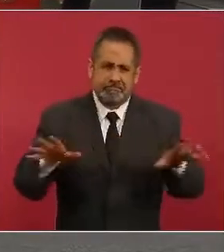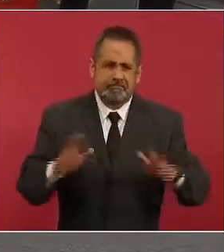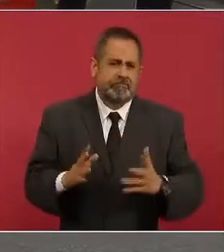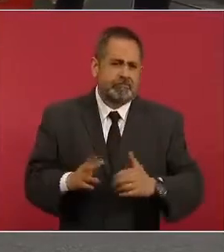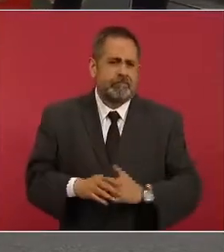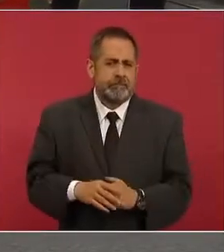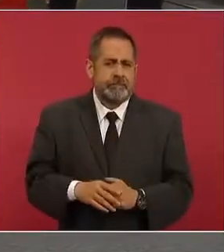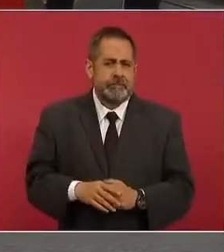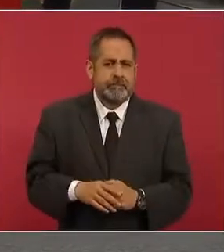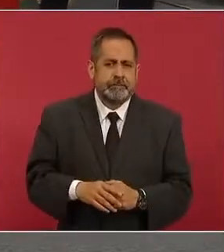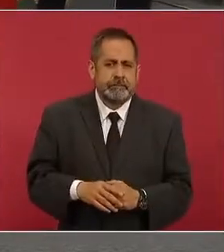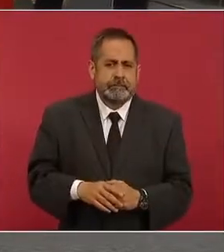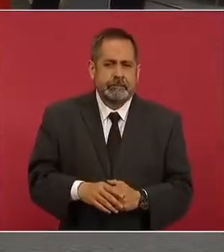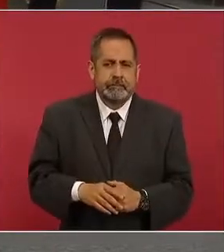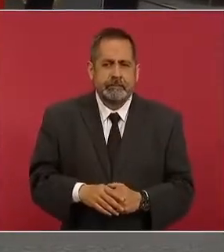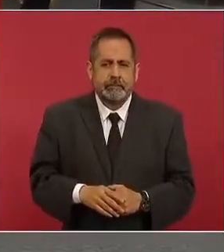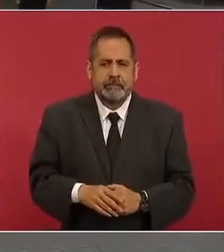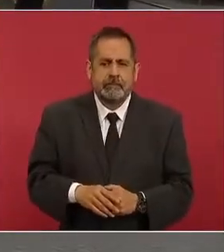Nada más